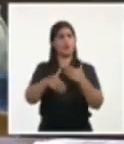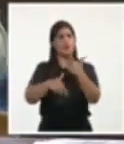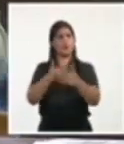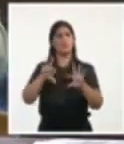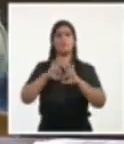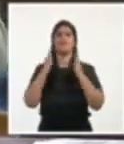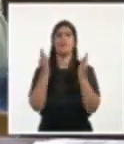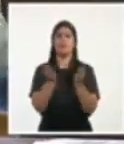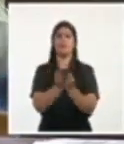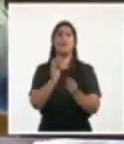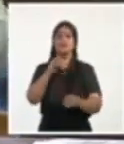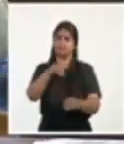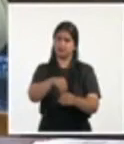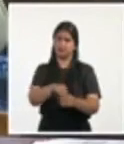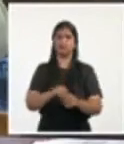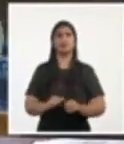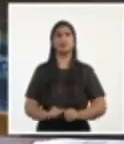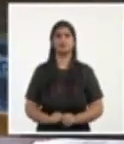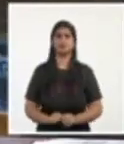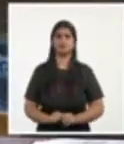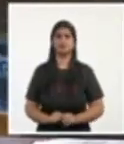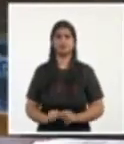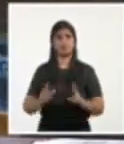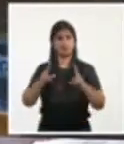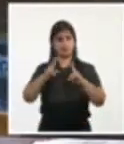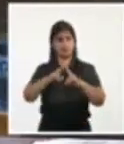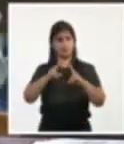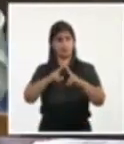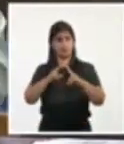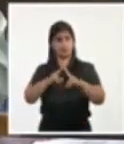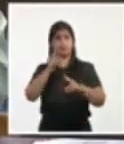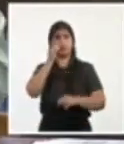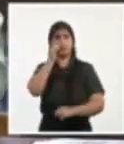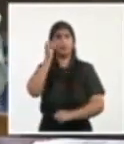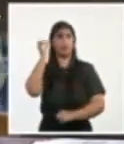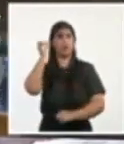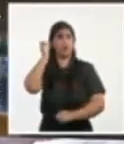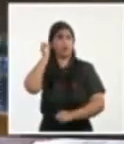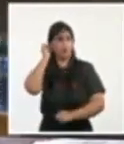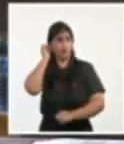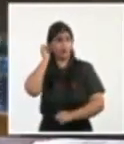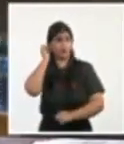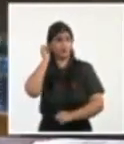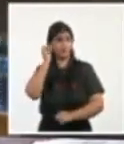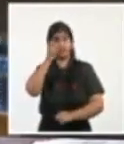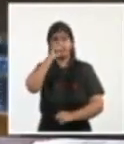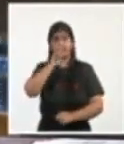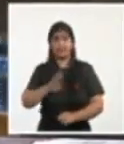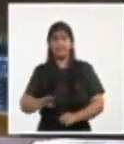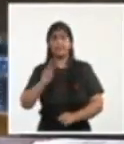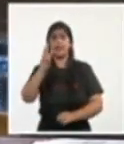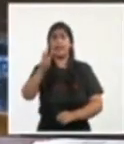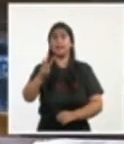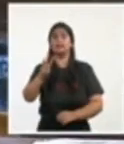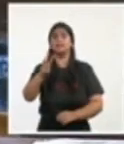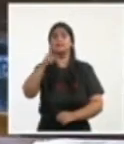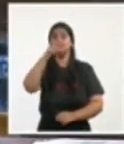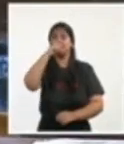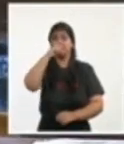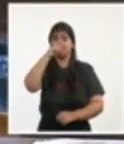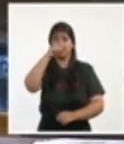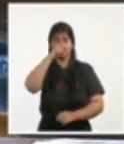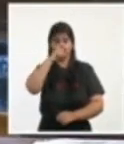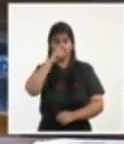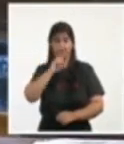hacerlo. Hablábamos de un matrimonio con una niña de 3 años que logró comenzar a trabajar buscaron una solución